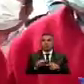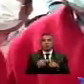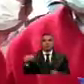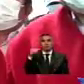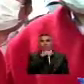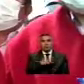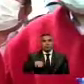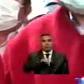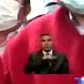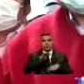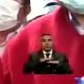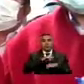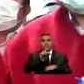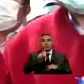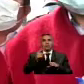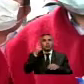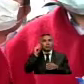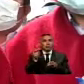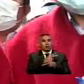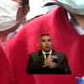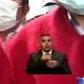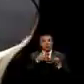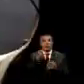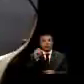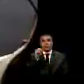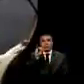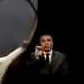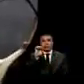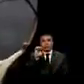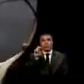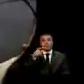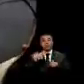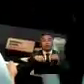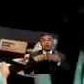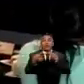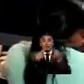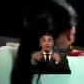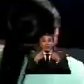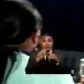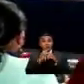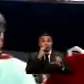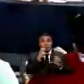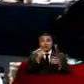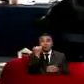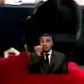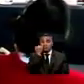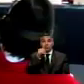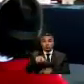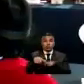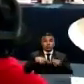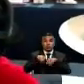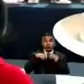Inmediatamente convocamos a la asamblea, al consejo ampliado de la CONAIE. Sin embargo, y tras mantener diálogos con transportistas, indígenas y